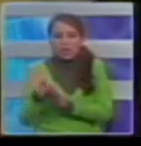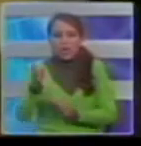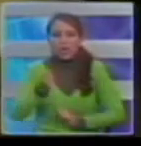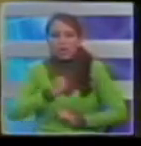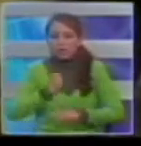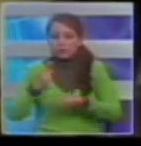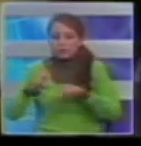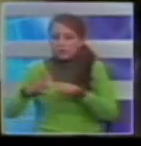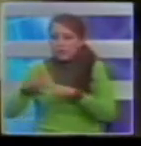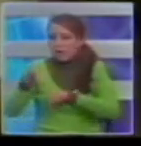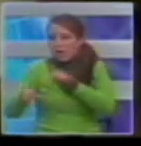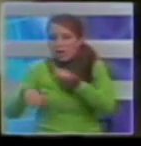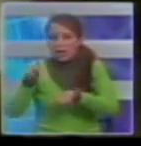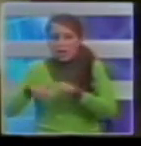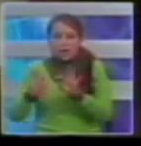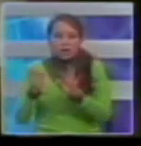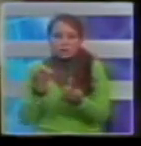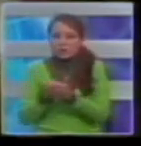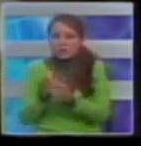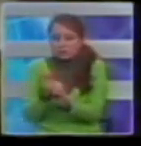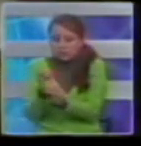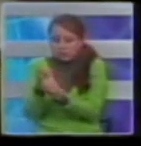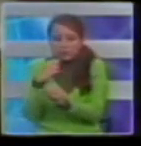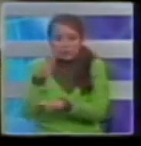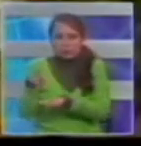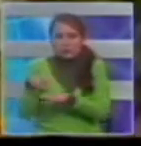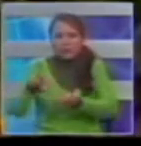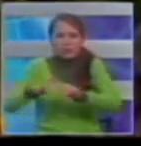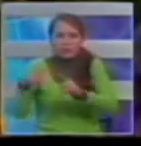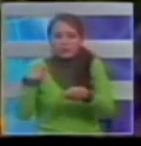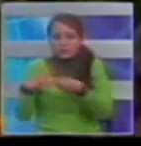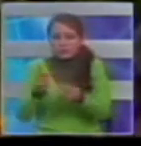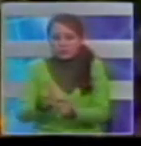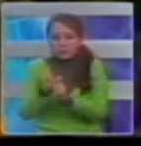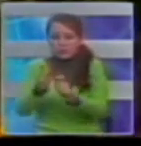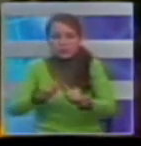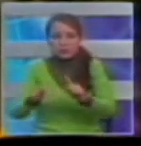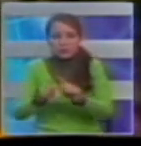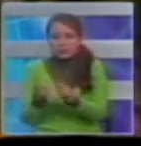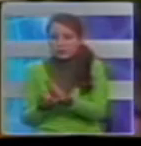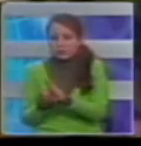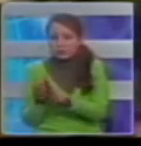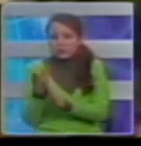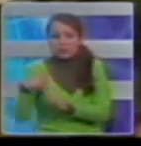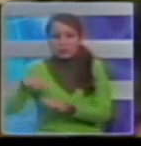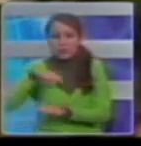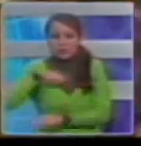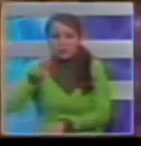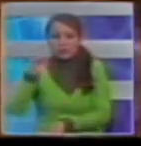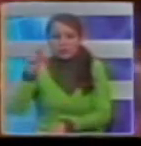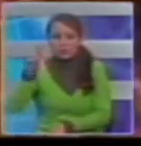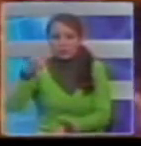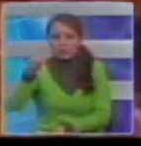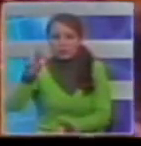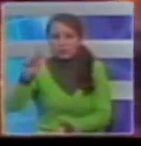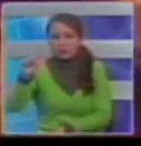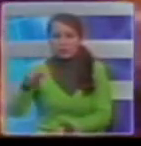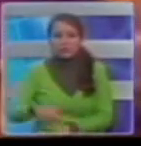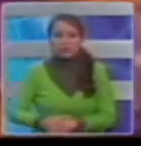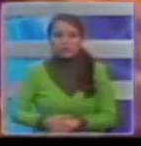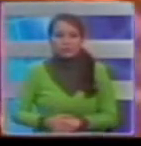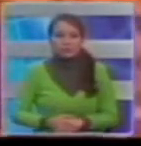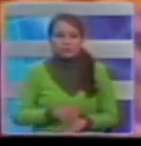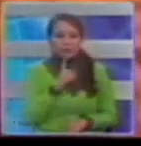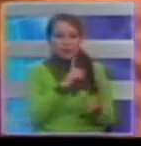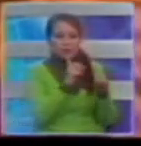nuestros amigos, algunos taxonomistas, científicos. Sí, hemos creado varios híbridos en Ecuagenera, en nuestros laboratorios. Cuénteme